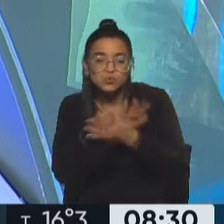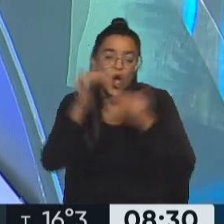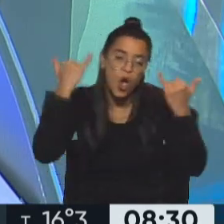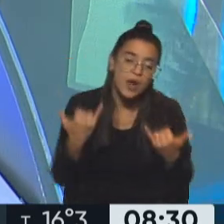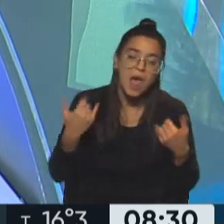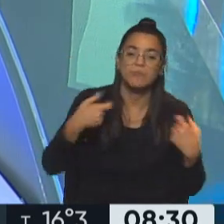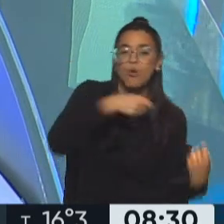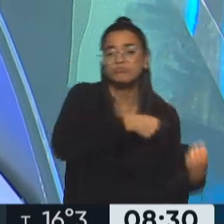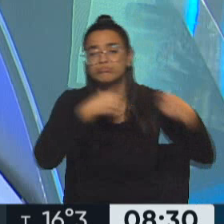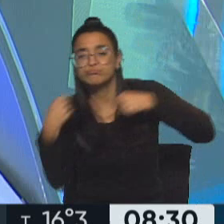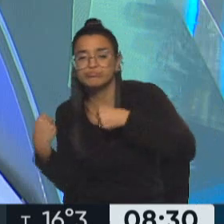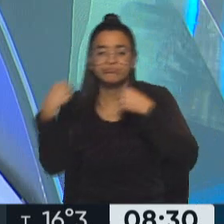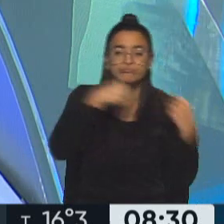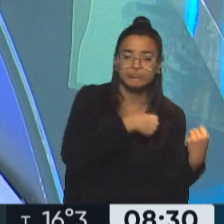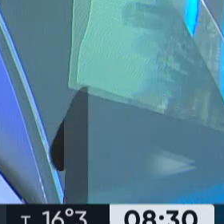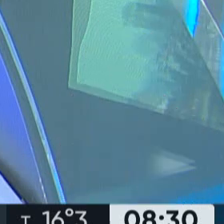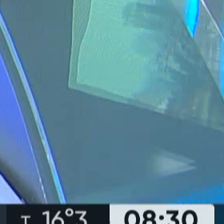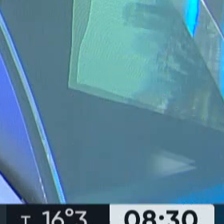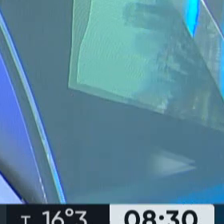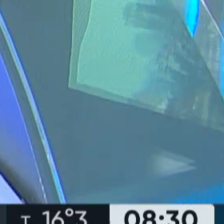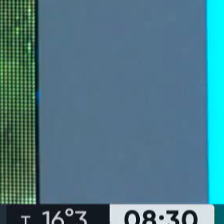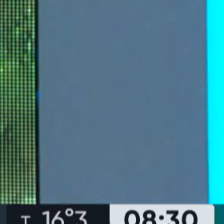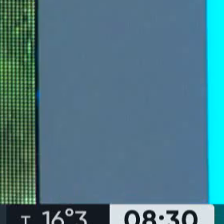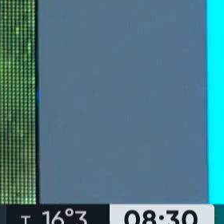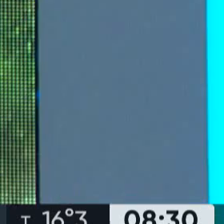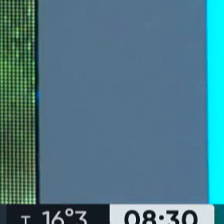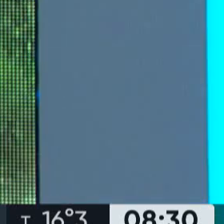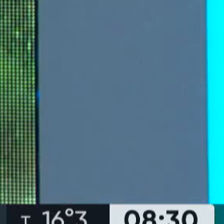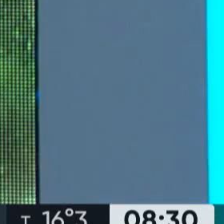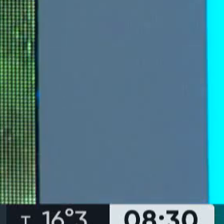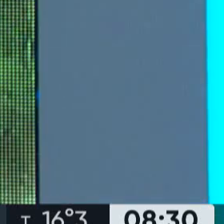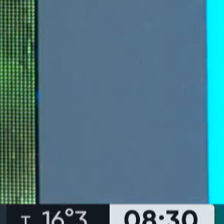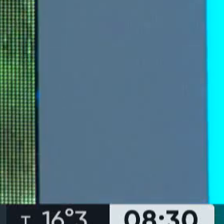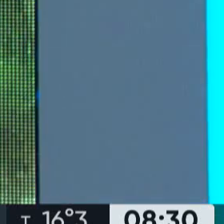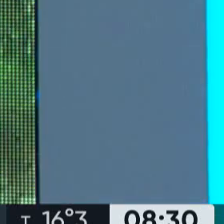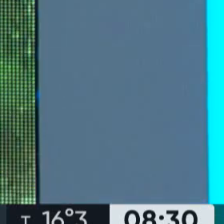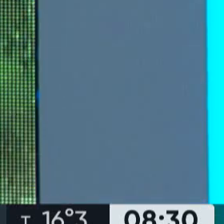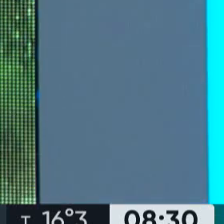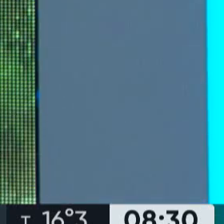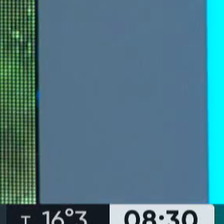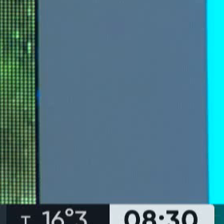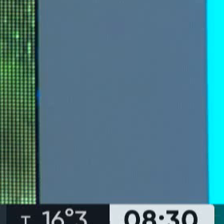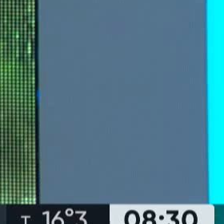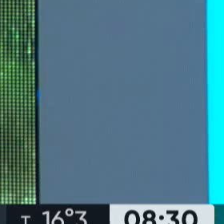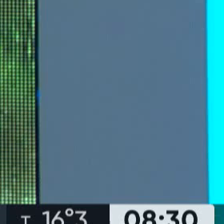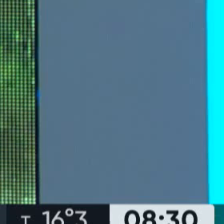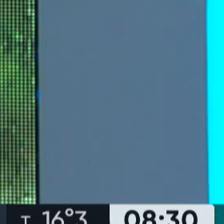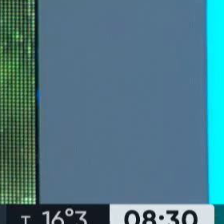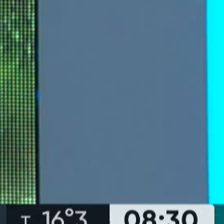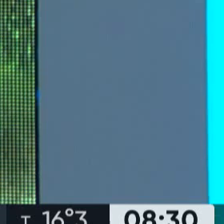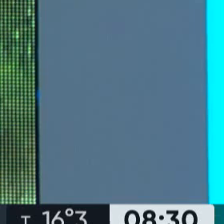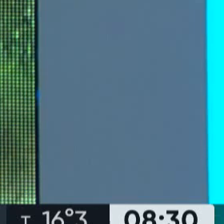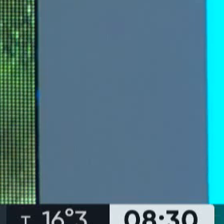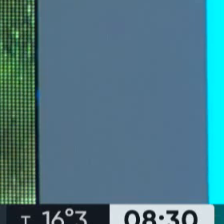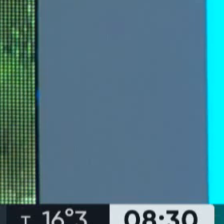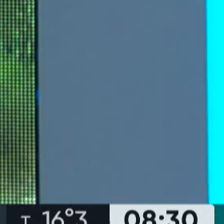la soga, Vero. ¿Hasta cuándo? Juicio político que va a presentar en un rato nada más José Luis Espert, que se suma a la moción de censura